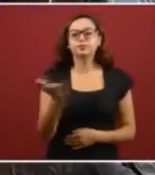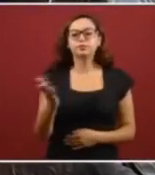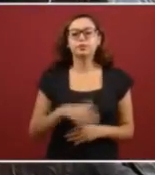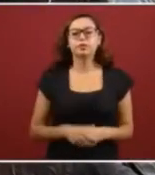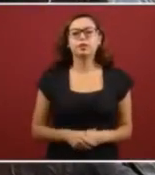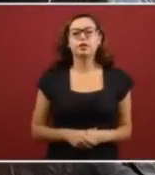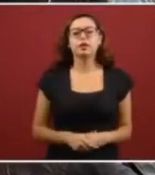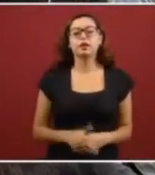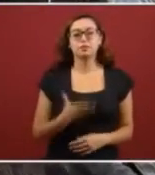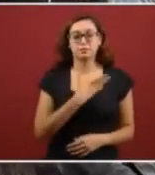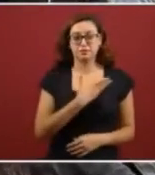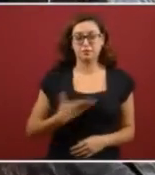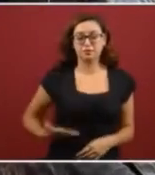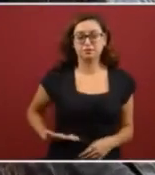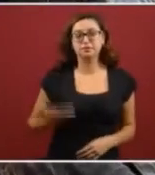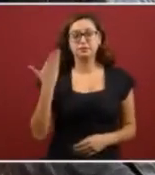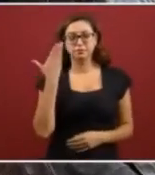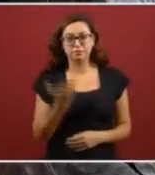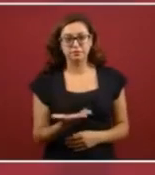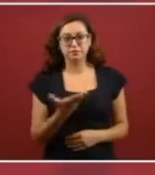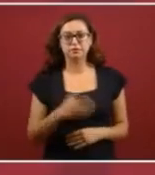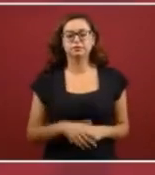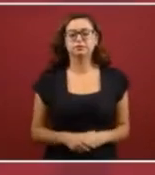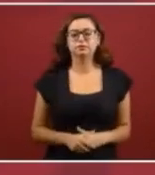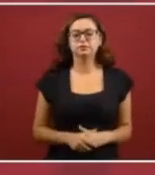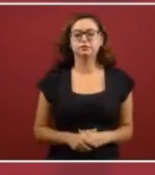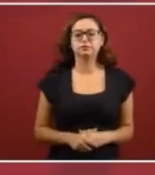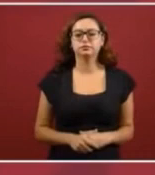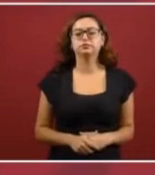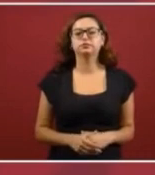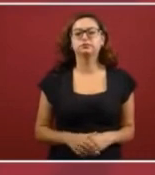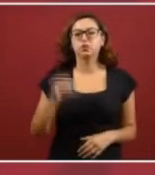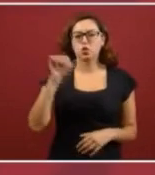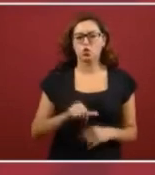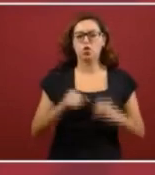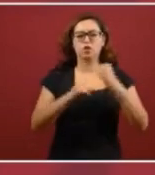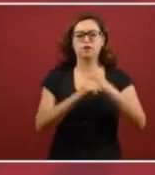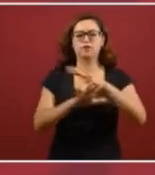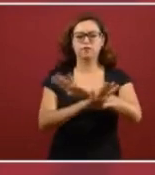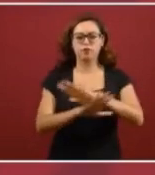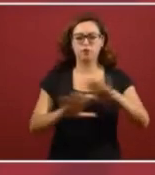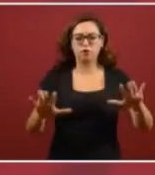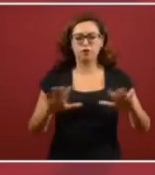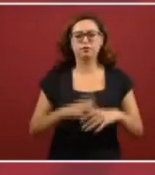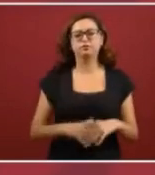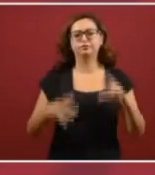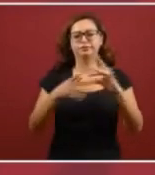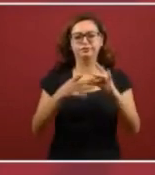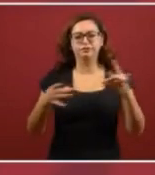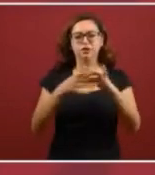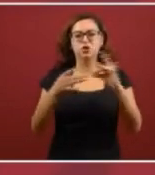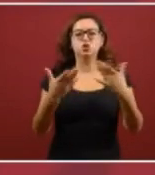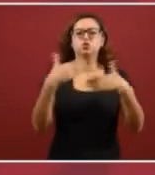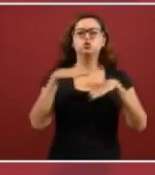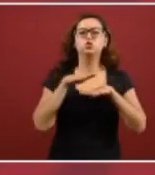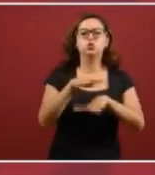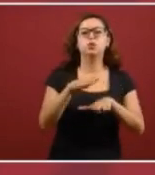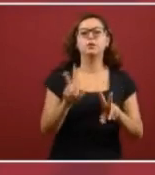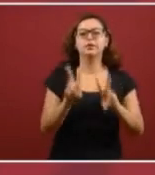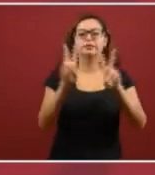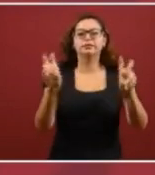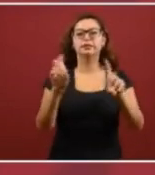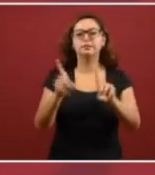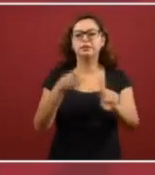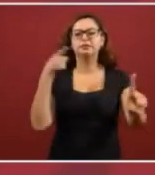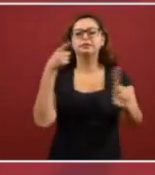señor presidente the president asked us to que preparáramos un informe, a paper of una explicación respecto a la naturaleza y